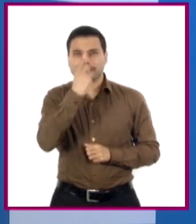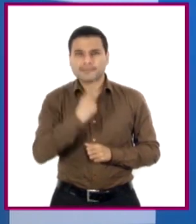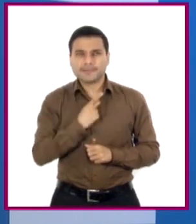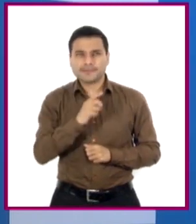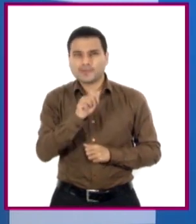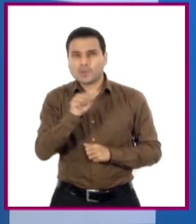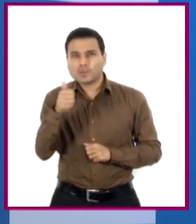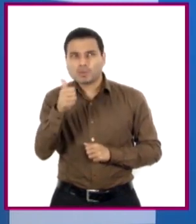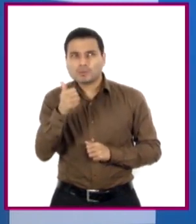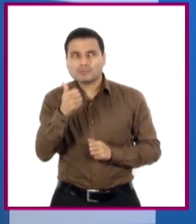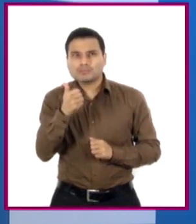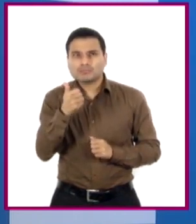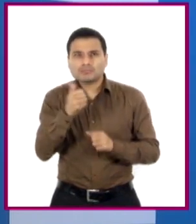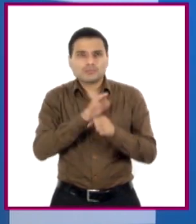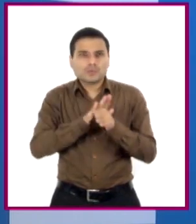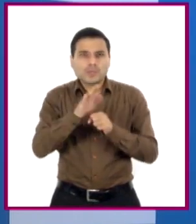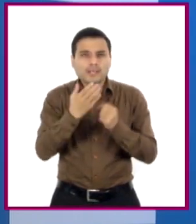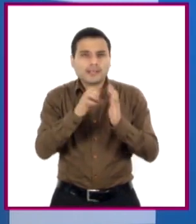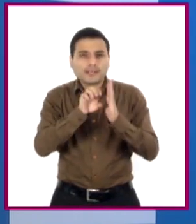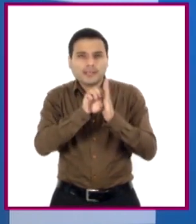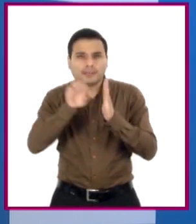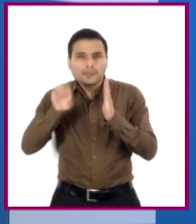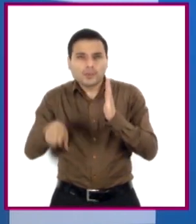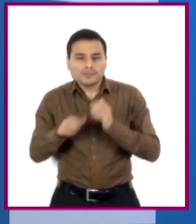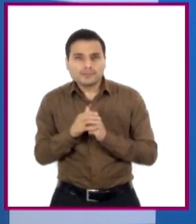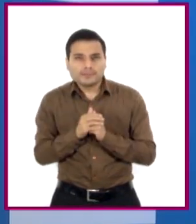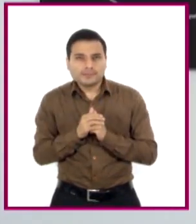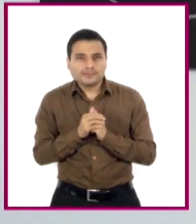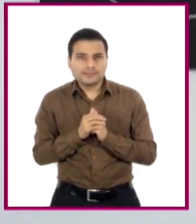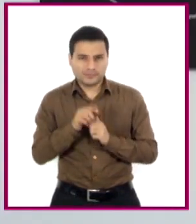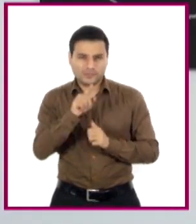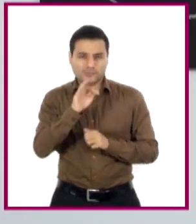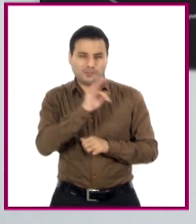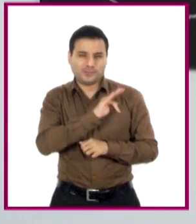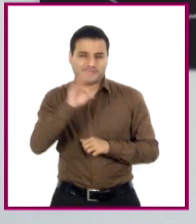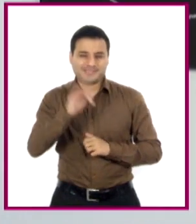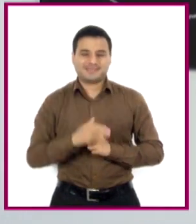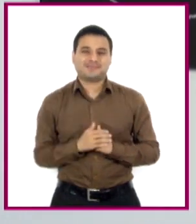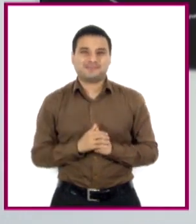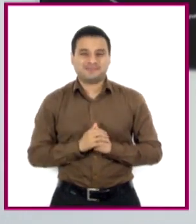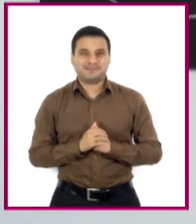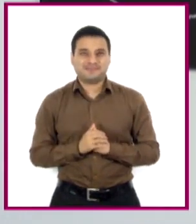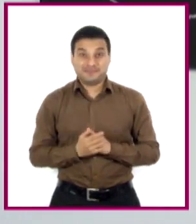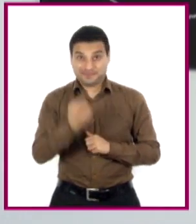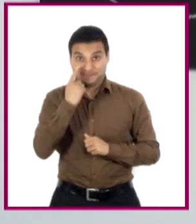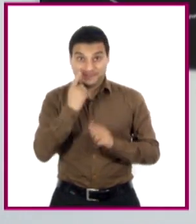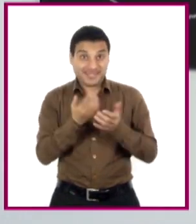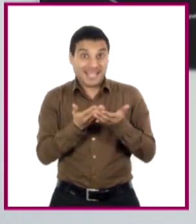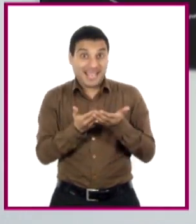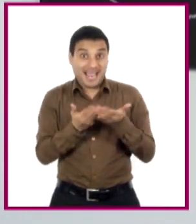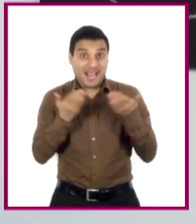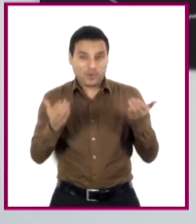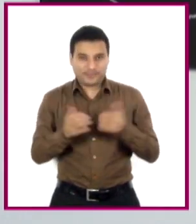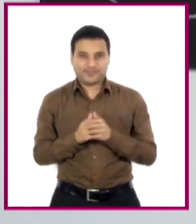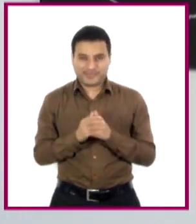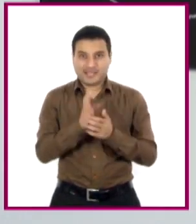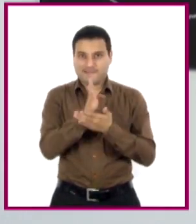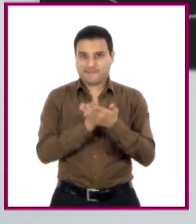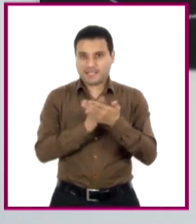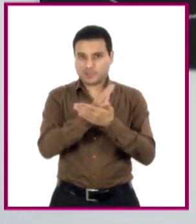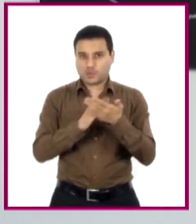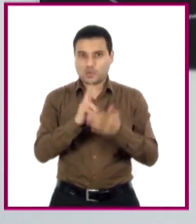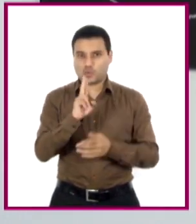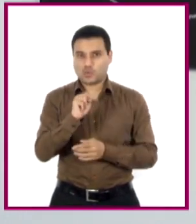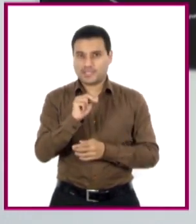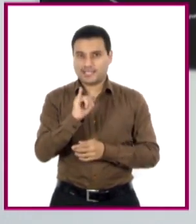otras fracciones enteras? Seguro que sí. ¡Inténtenlo! Ahora, localicemos una fracción unitaria en nuestra